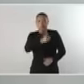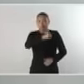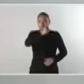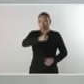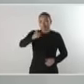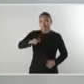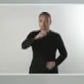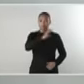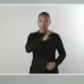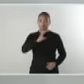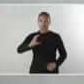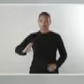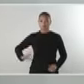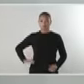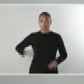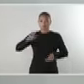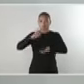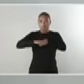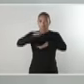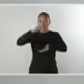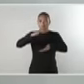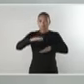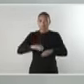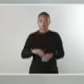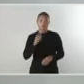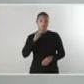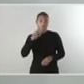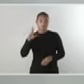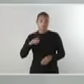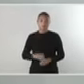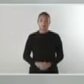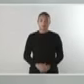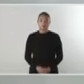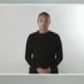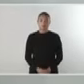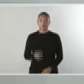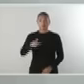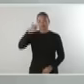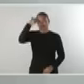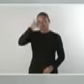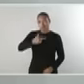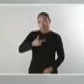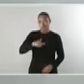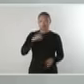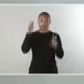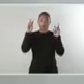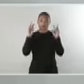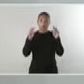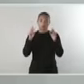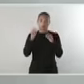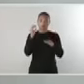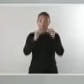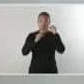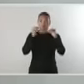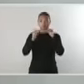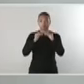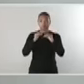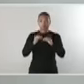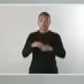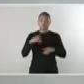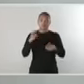los señores candidatos más y mejor esta noche los temas del debate serán